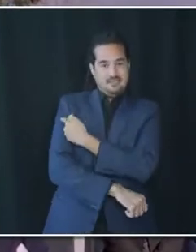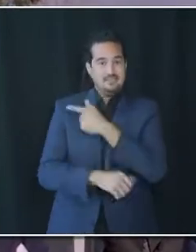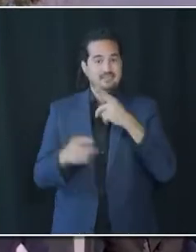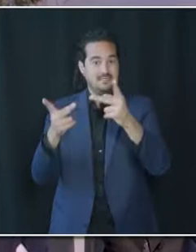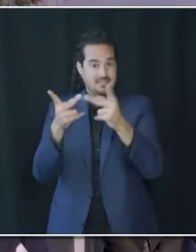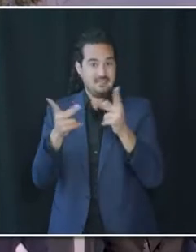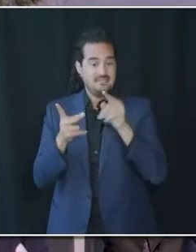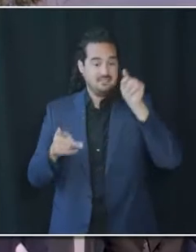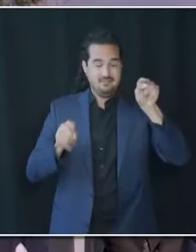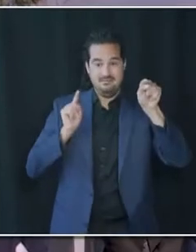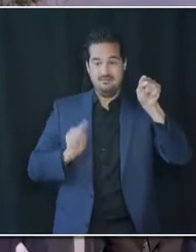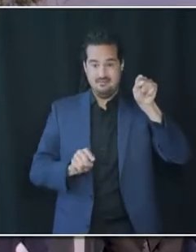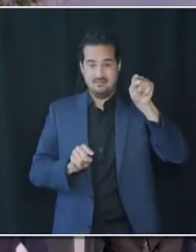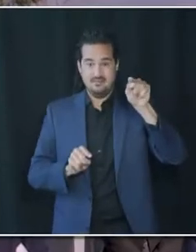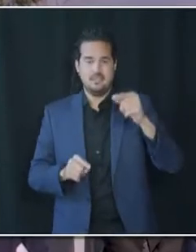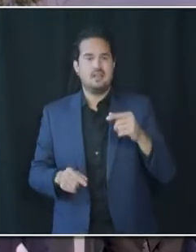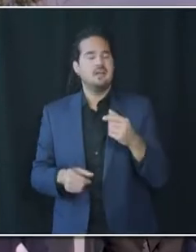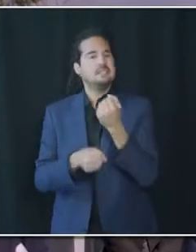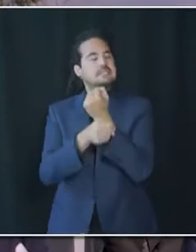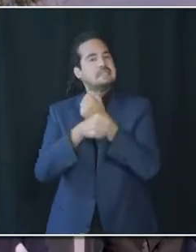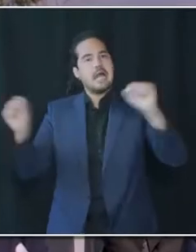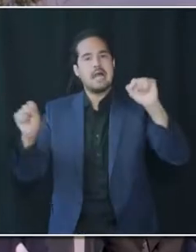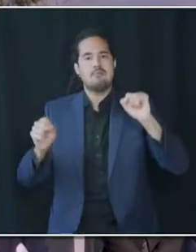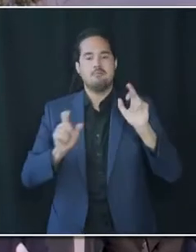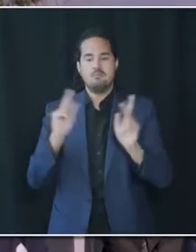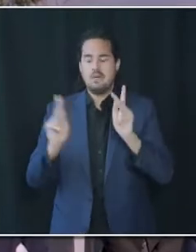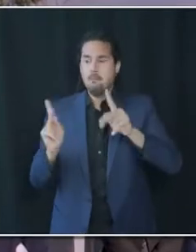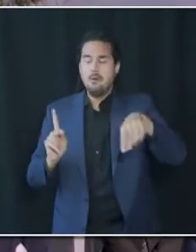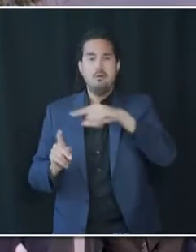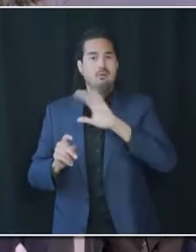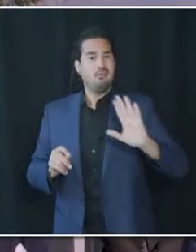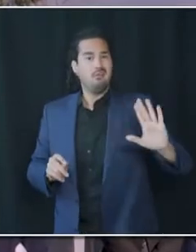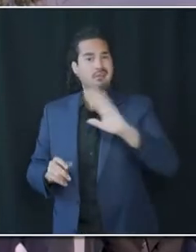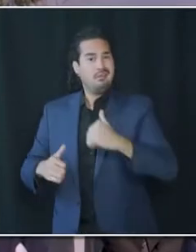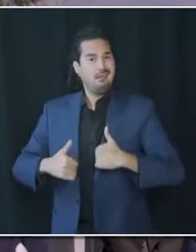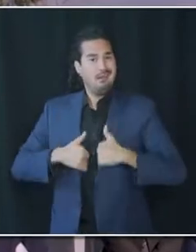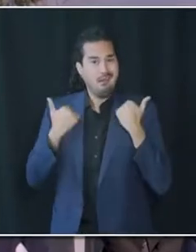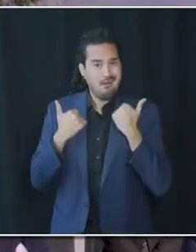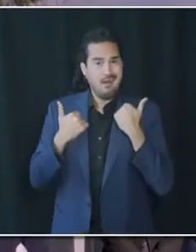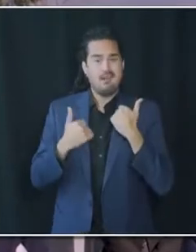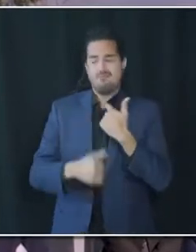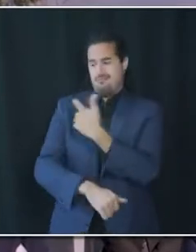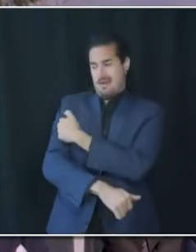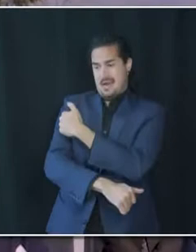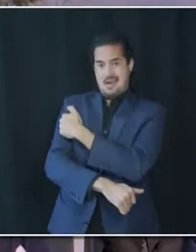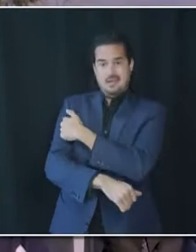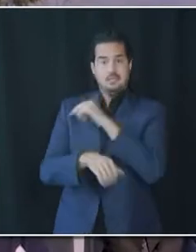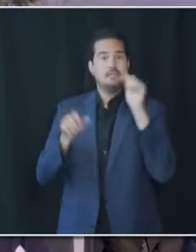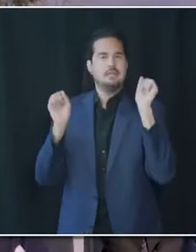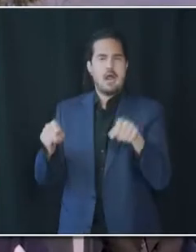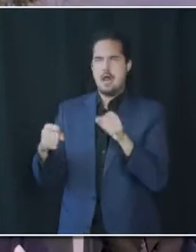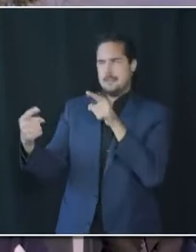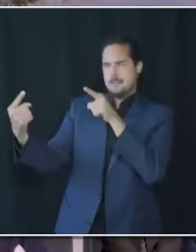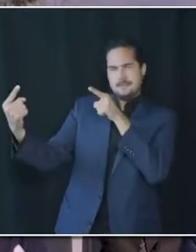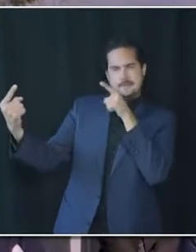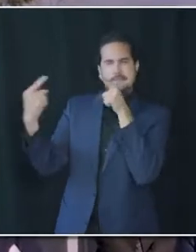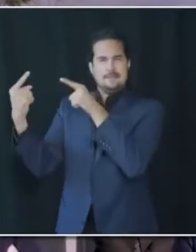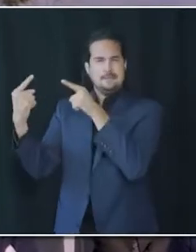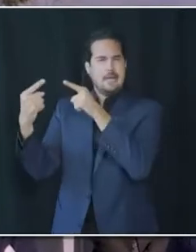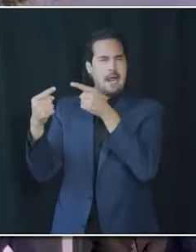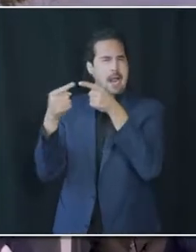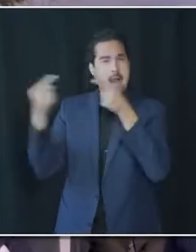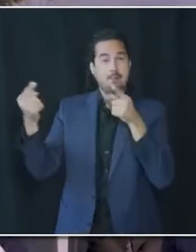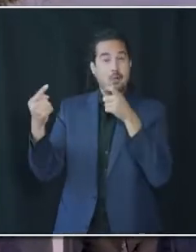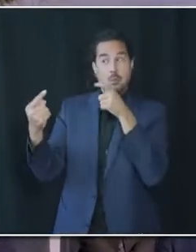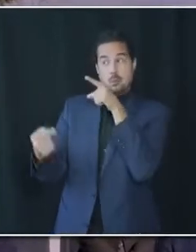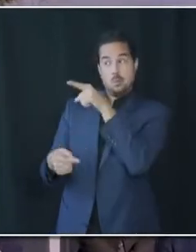para combatir al enemigo verdadero que es la cova 19 es un honor increíble reconocer a todos